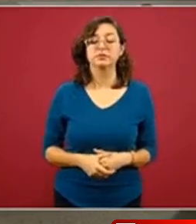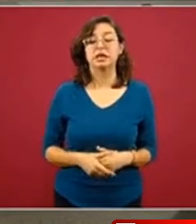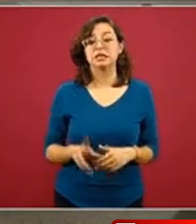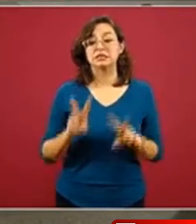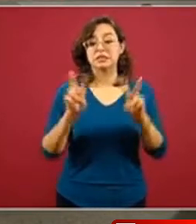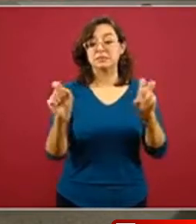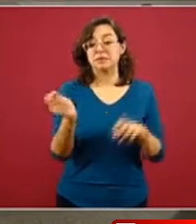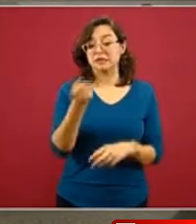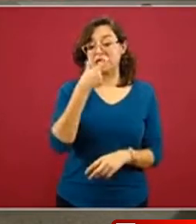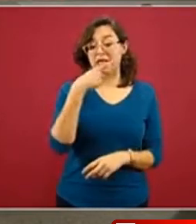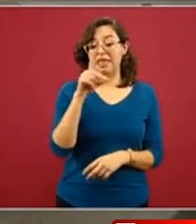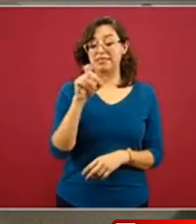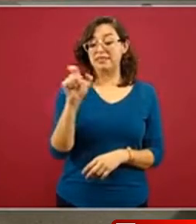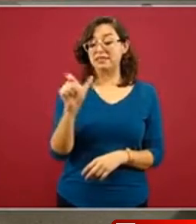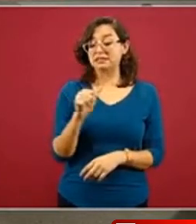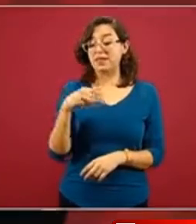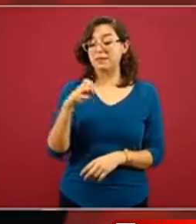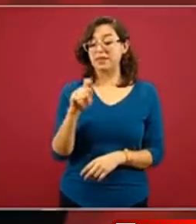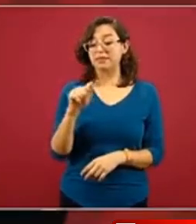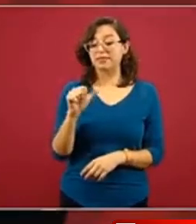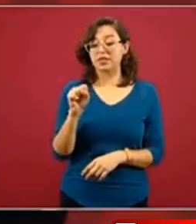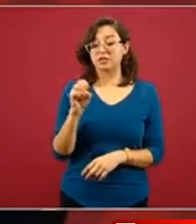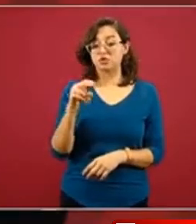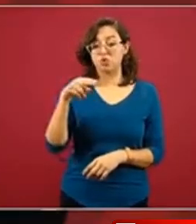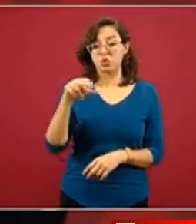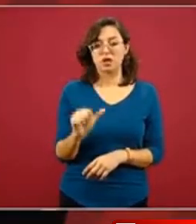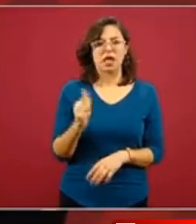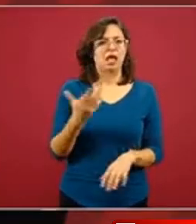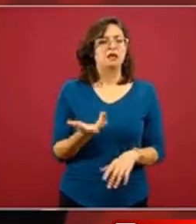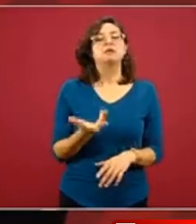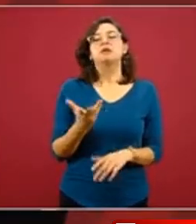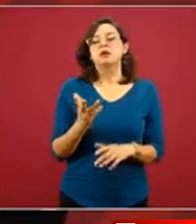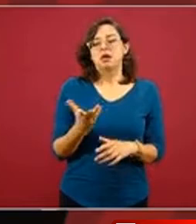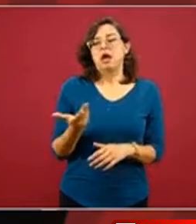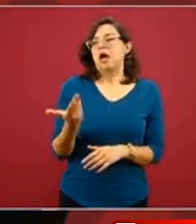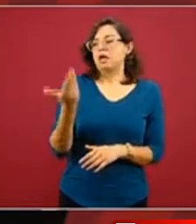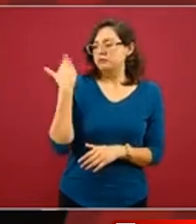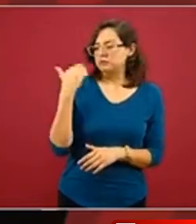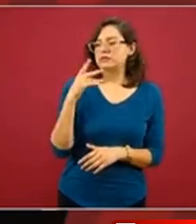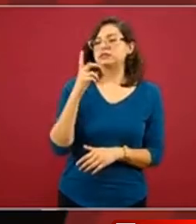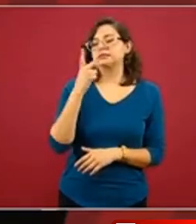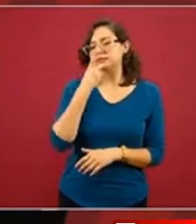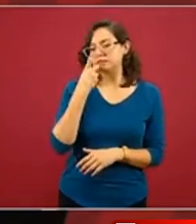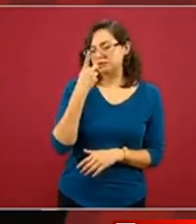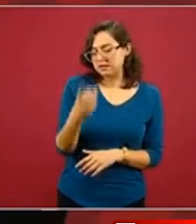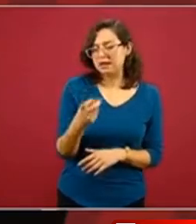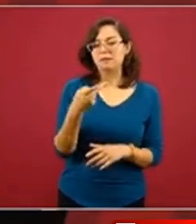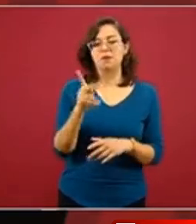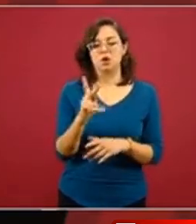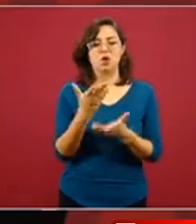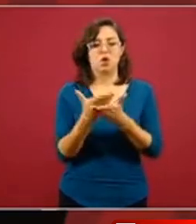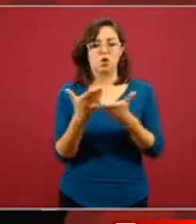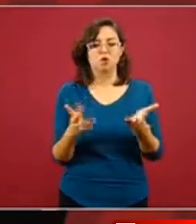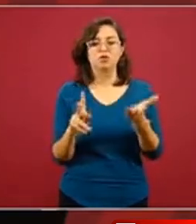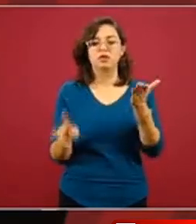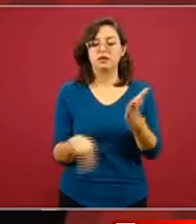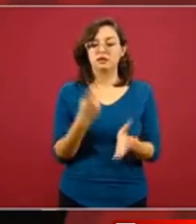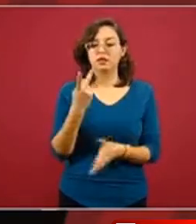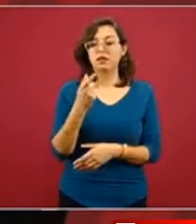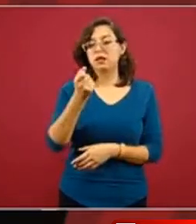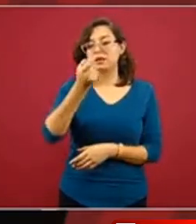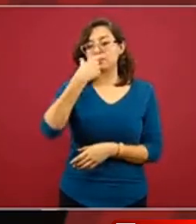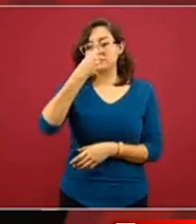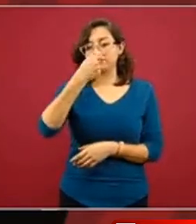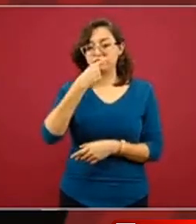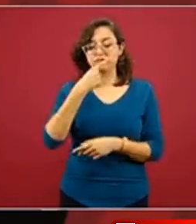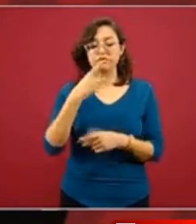Dexametasona nos queda muy poco tiempo, pero lo mencionamos hace unos pocos días, pero qué bueno que lo vuelve a señalar. Dexametasona es un medicamento